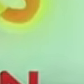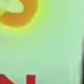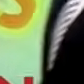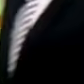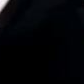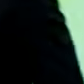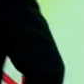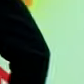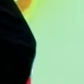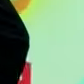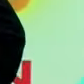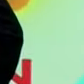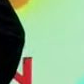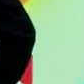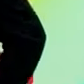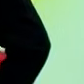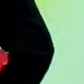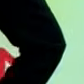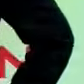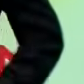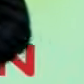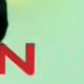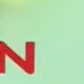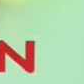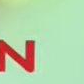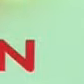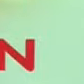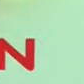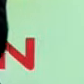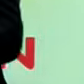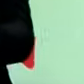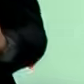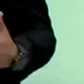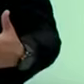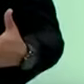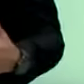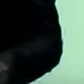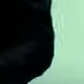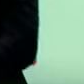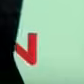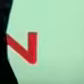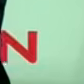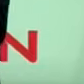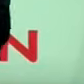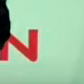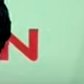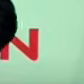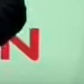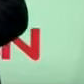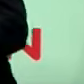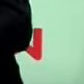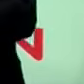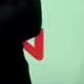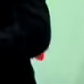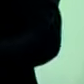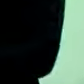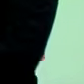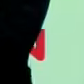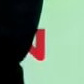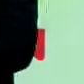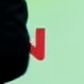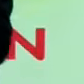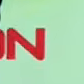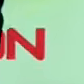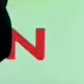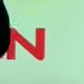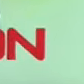tener, ¿tienes la fuerza para hacer mover así? La pollera. No, como justamente paraguas. Vinieron una de estas mañanas, ¿sí? Acá una fraternidad, y uno se cansa porque tiene